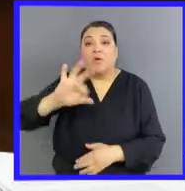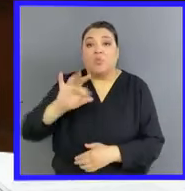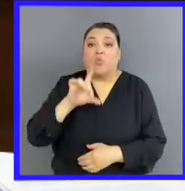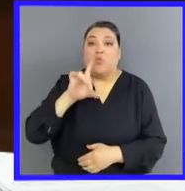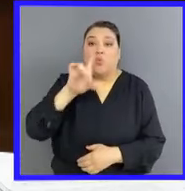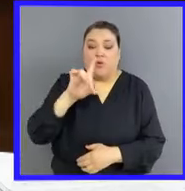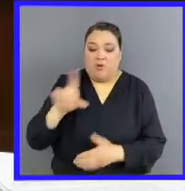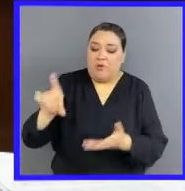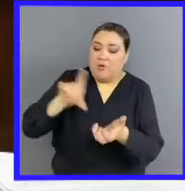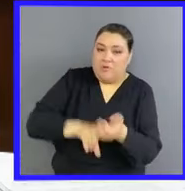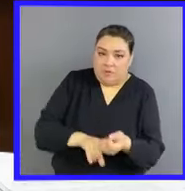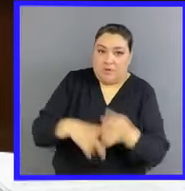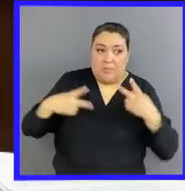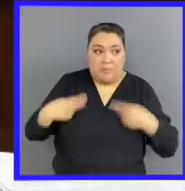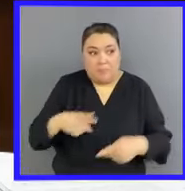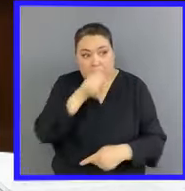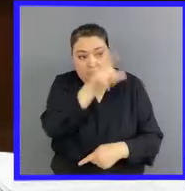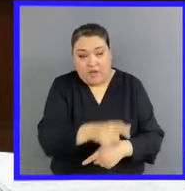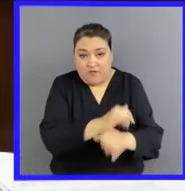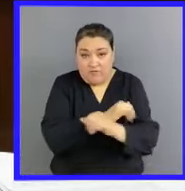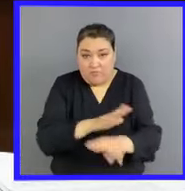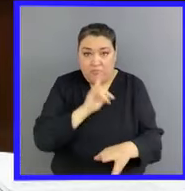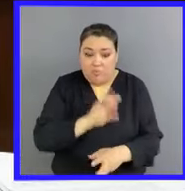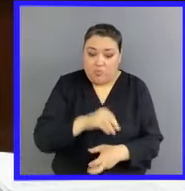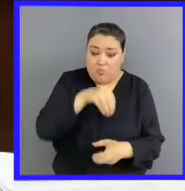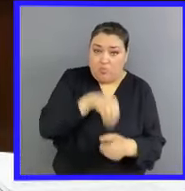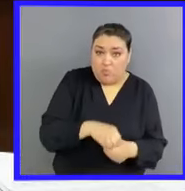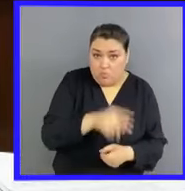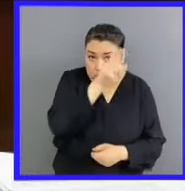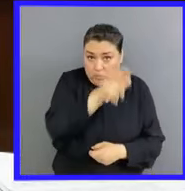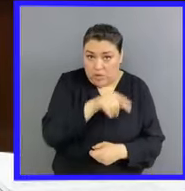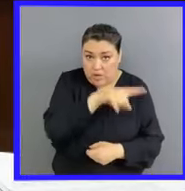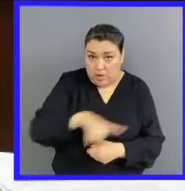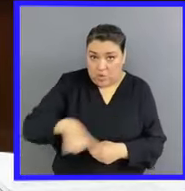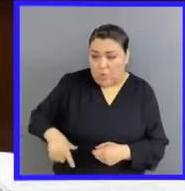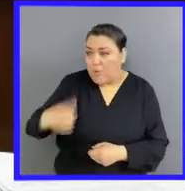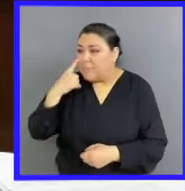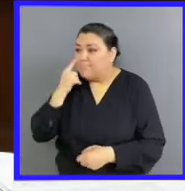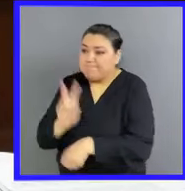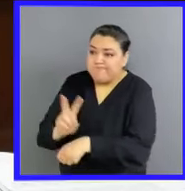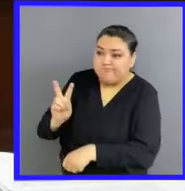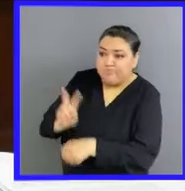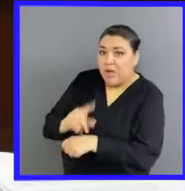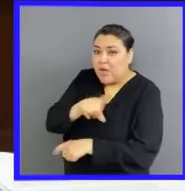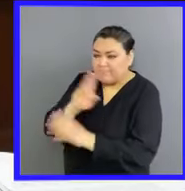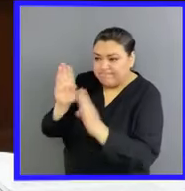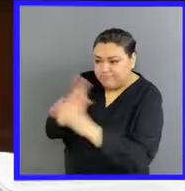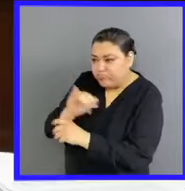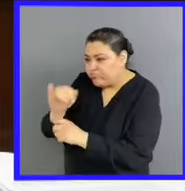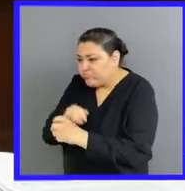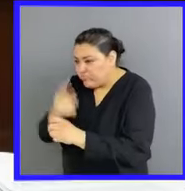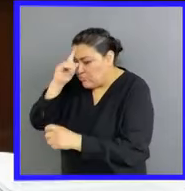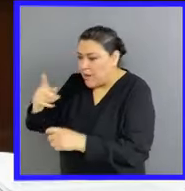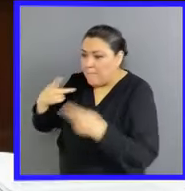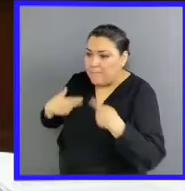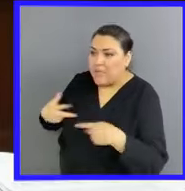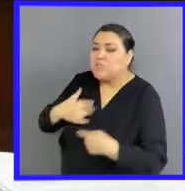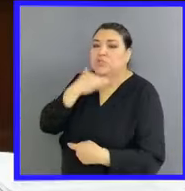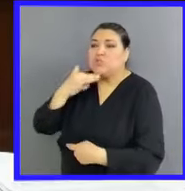identidad y datos personales del servidor público que emite el acto administrativo no impide que las personas